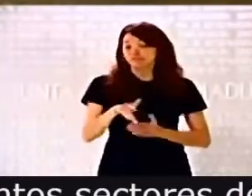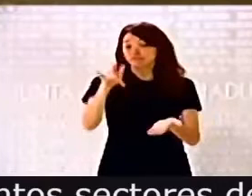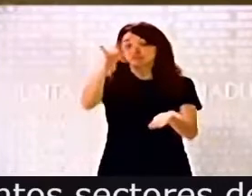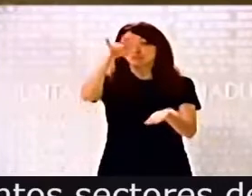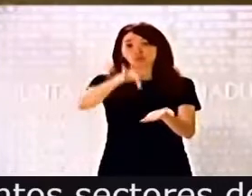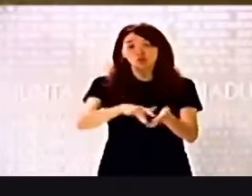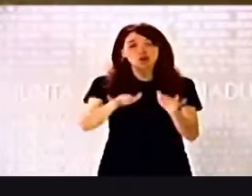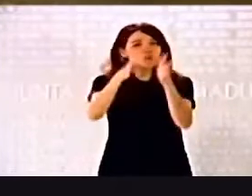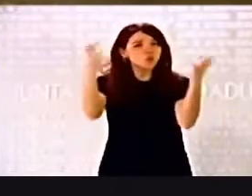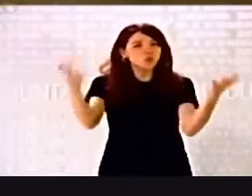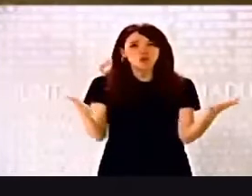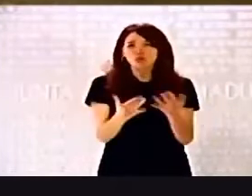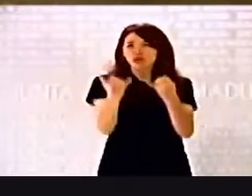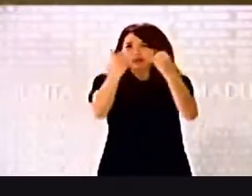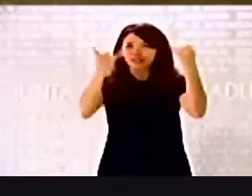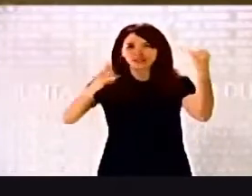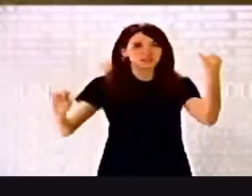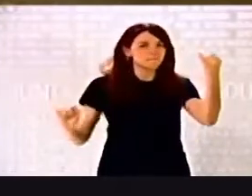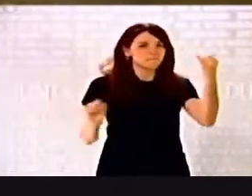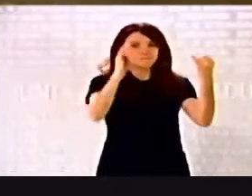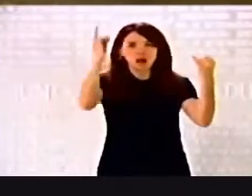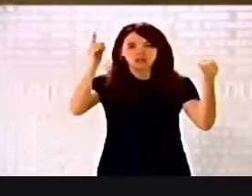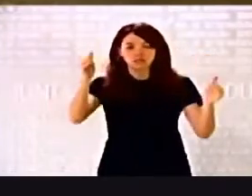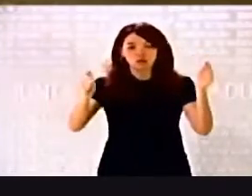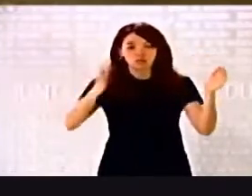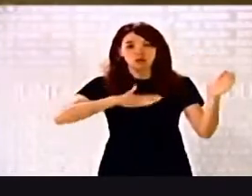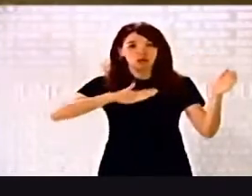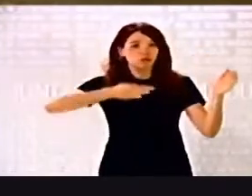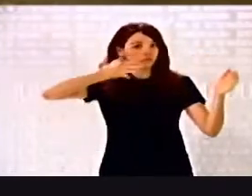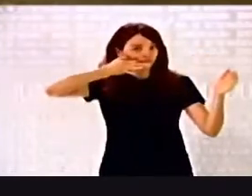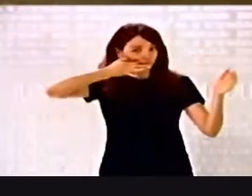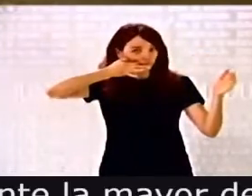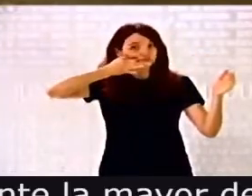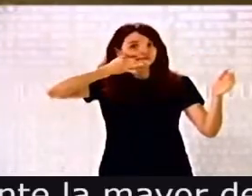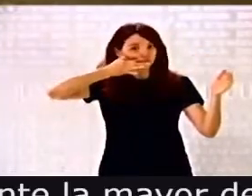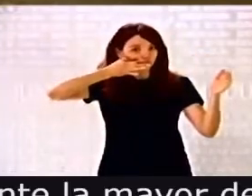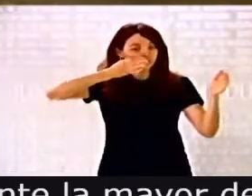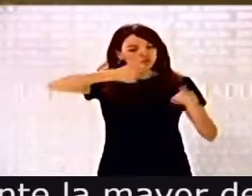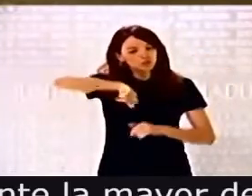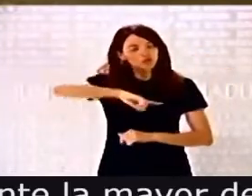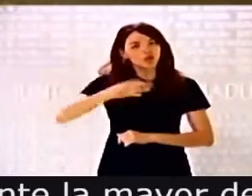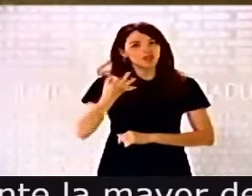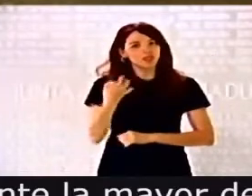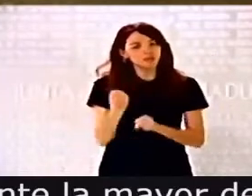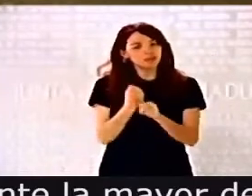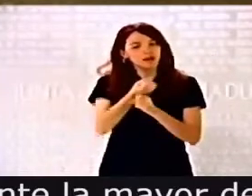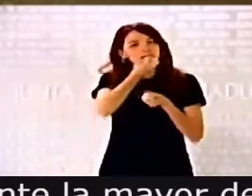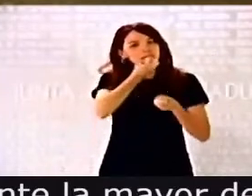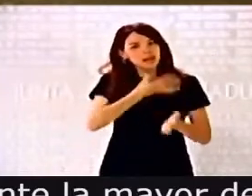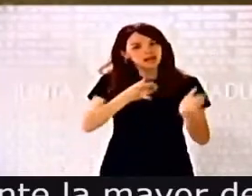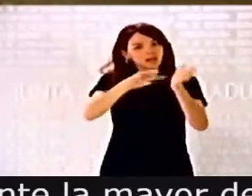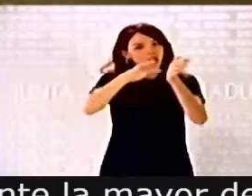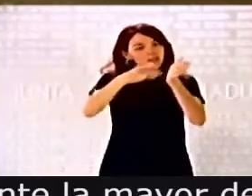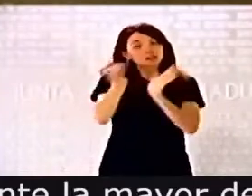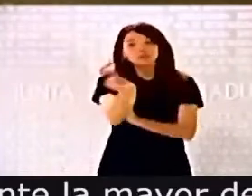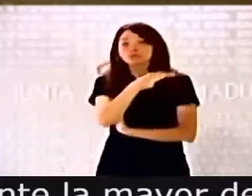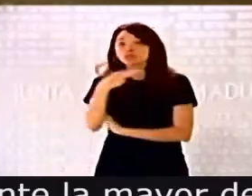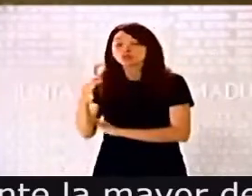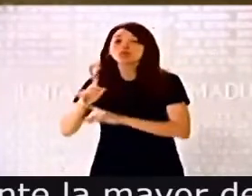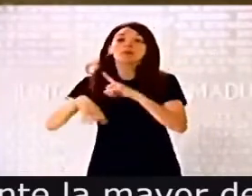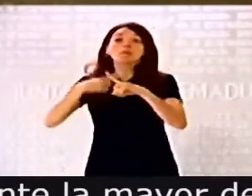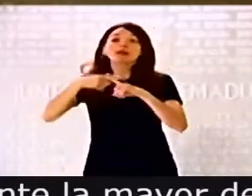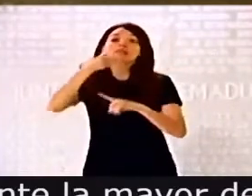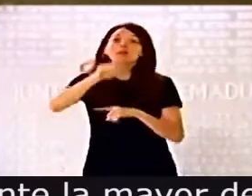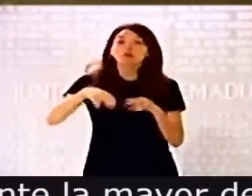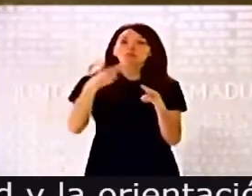global, probablemente la mayor de nuestra época. La eficacia, la eficiencia, la calidad y la orientación de